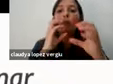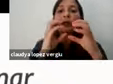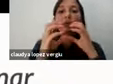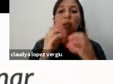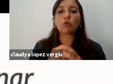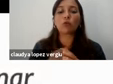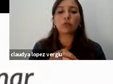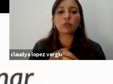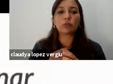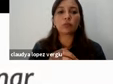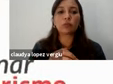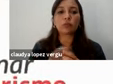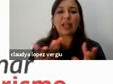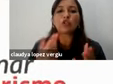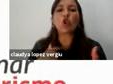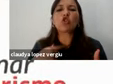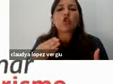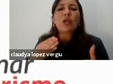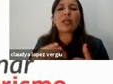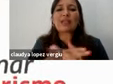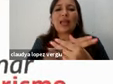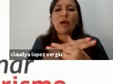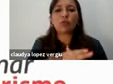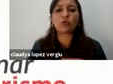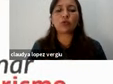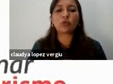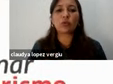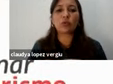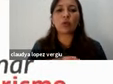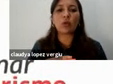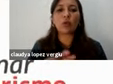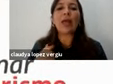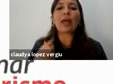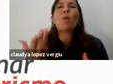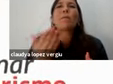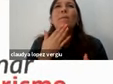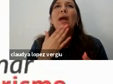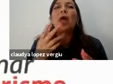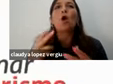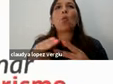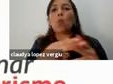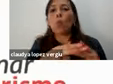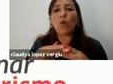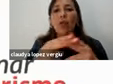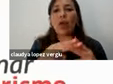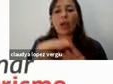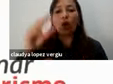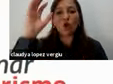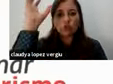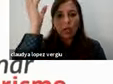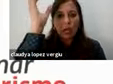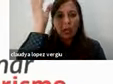Y eso es la iniciativa que hemos tenido con las nubes y gracias a ellas también. Es una